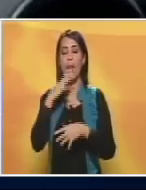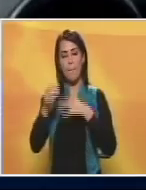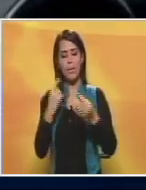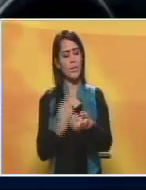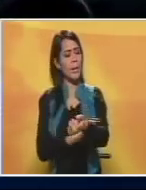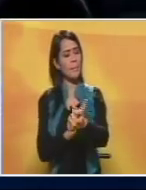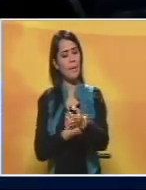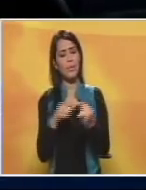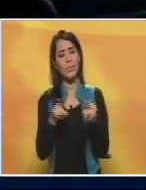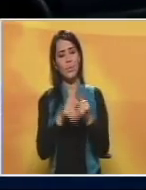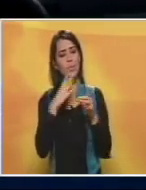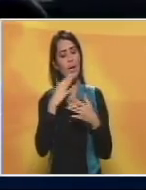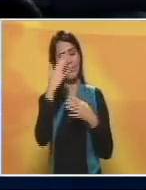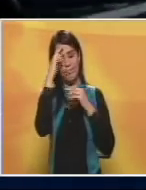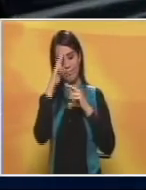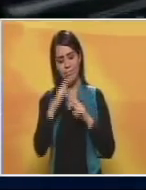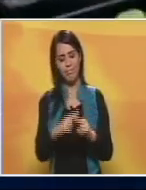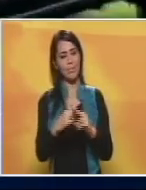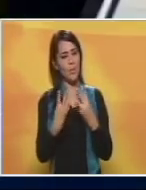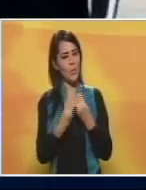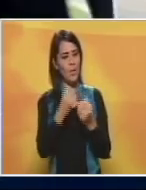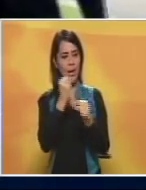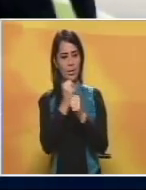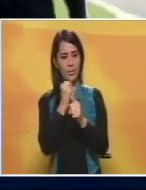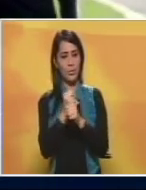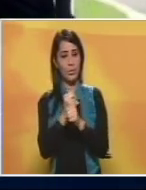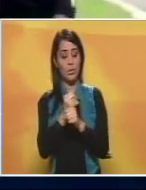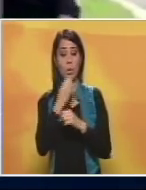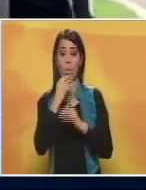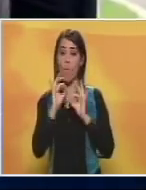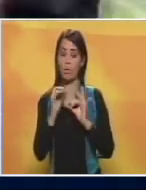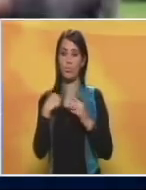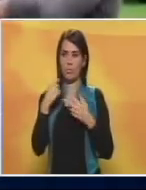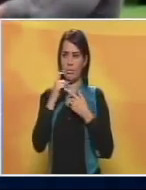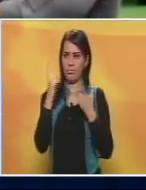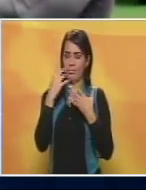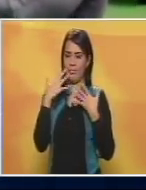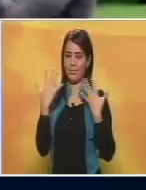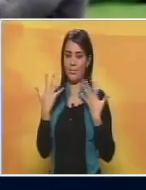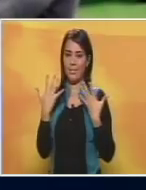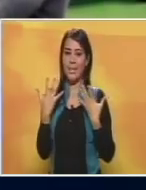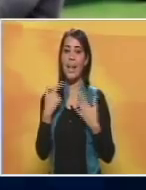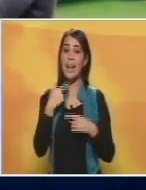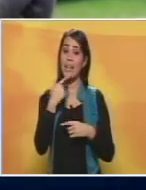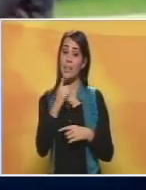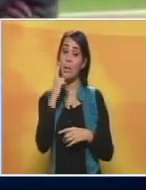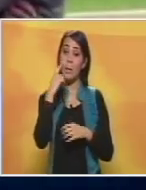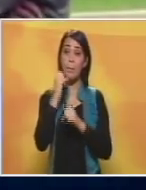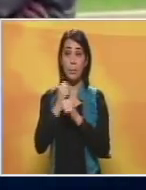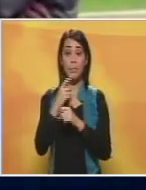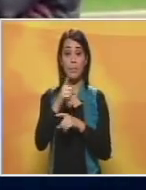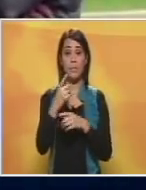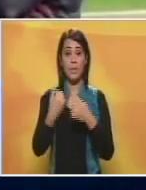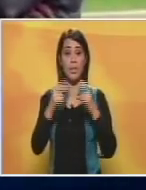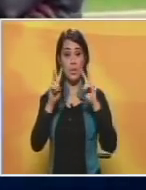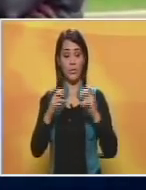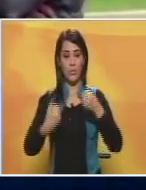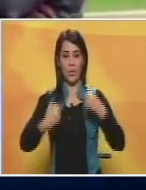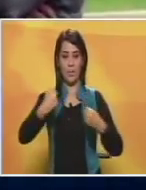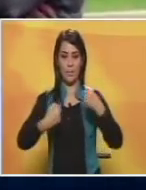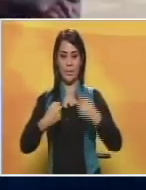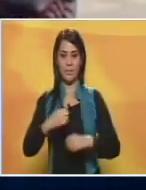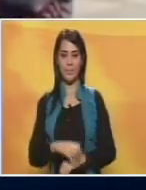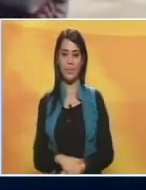hermano para él y que es un honor trabajar a su lado, y de manera totalmente inesperada le comentó que esperaba que disfrutara de su nueva